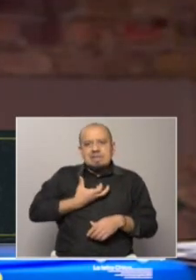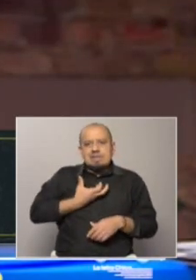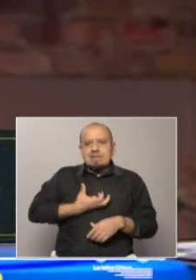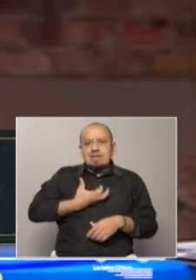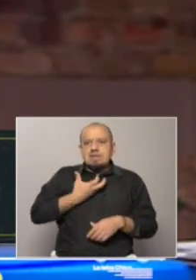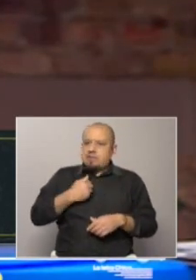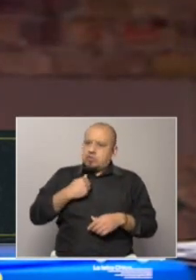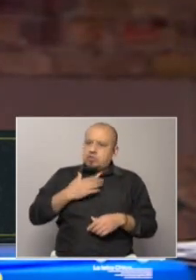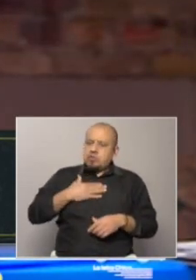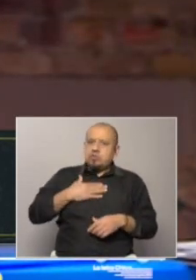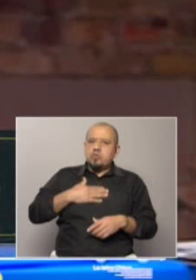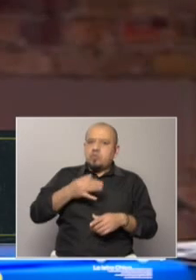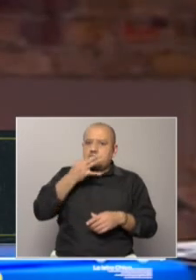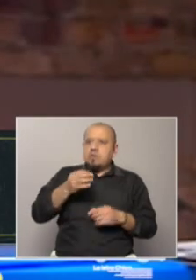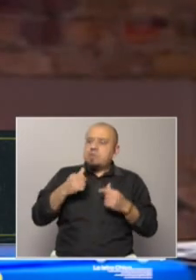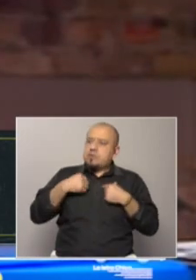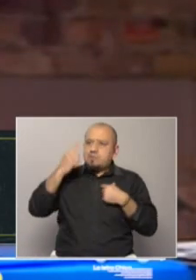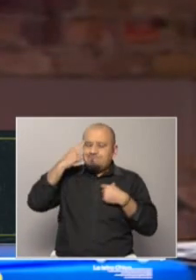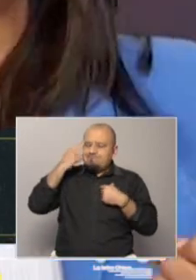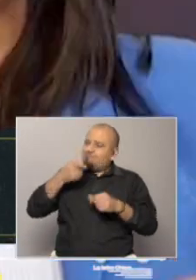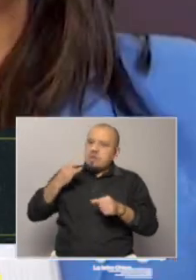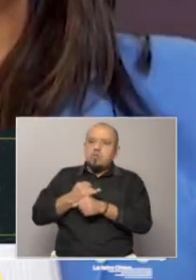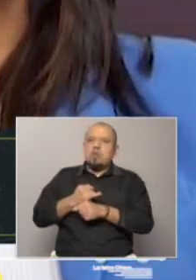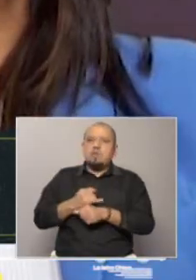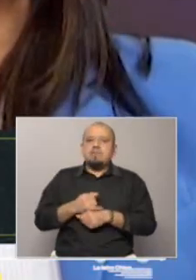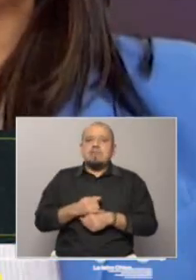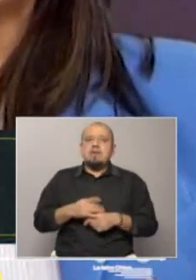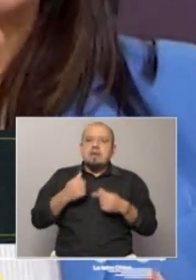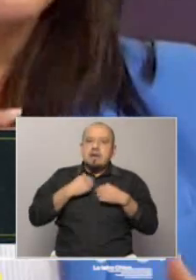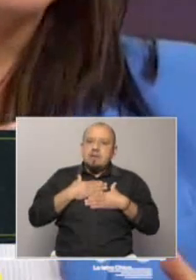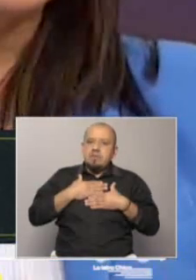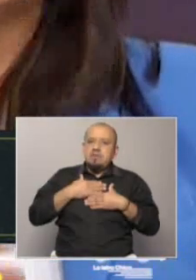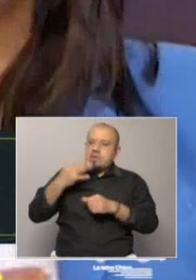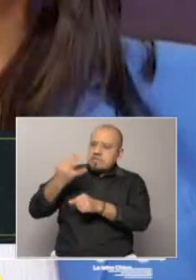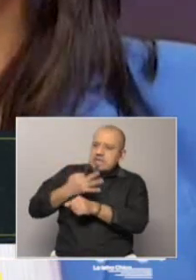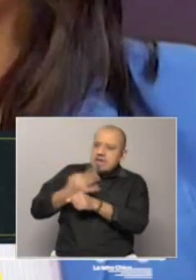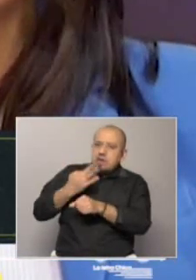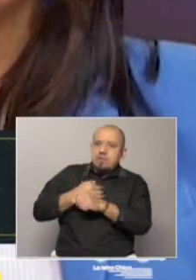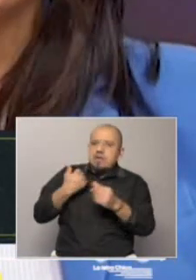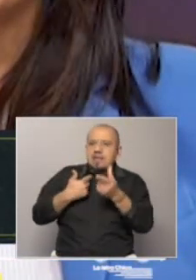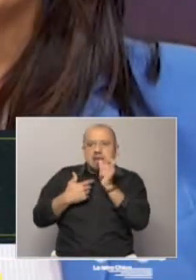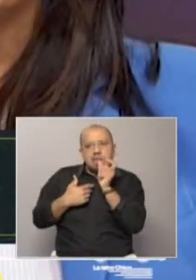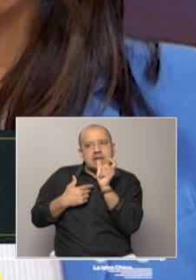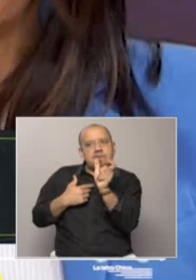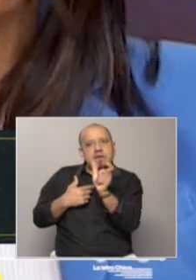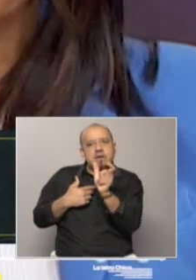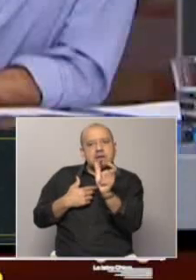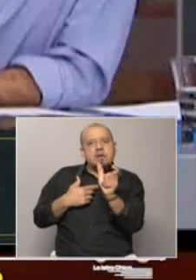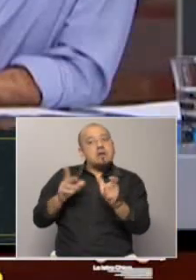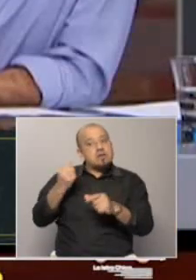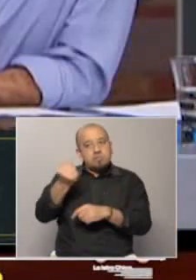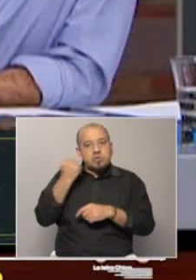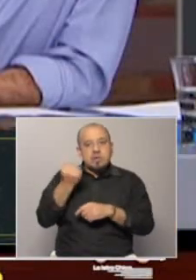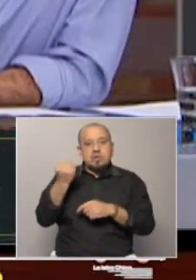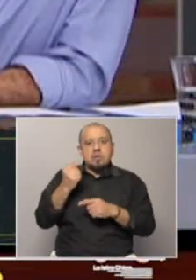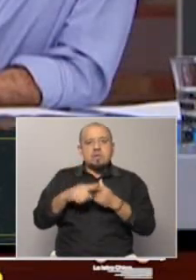dije públicamente, en haber tomado una mala decisión. Mira, hay algo que a mí me enseñaron desde que era muy chiquita. La palabra vale. La